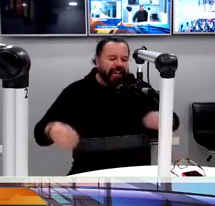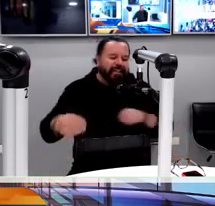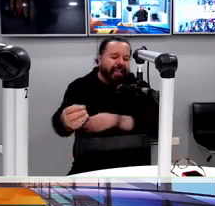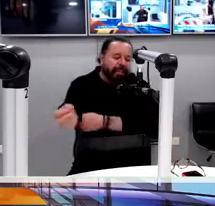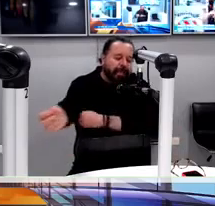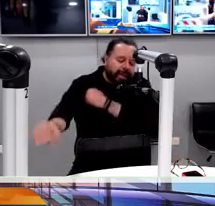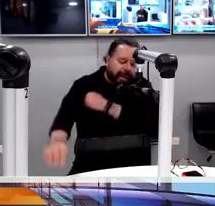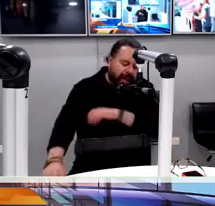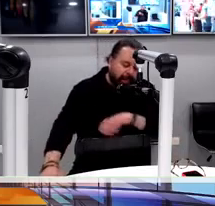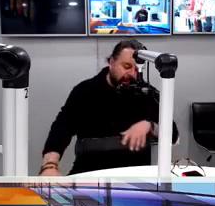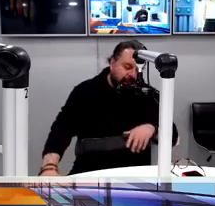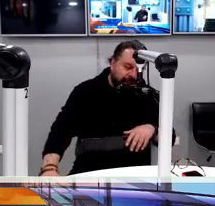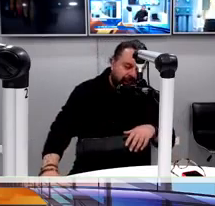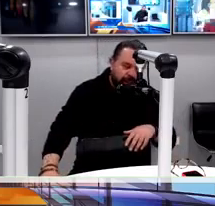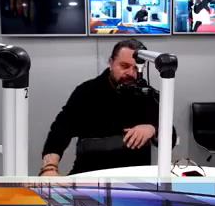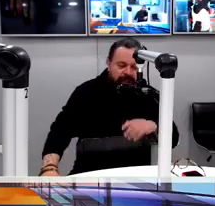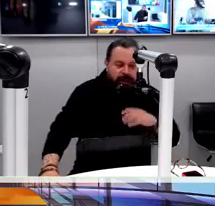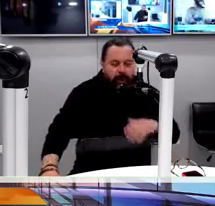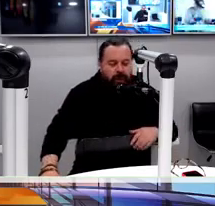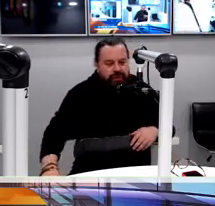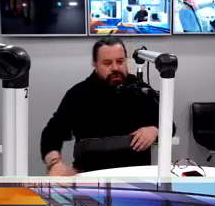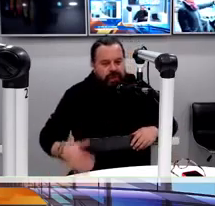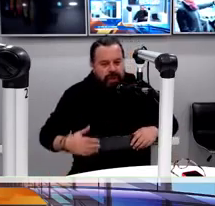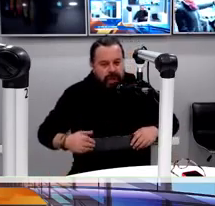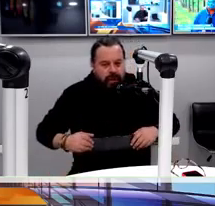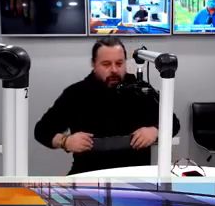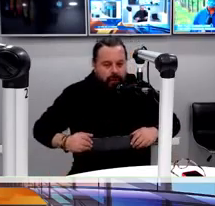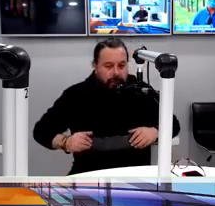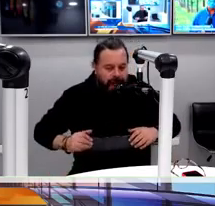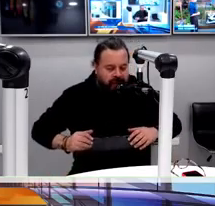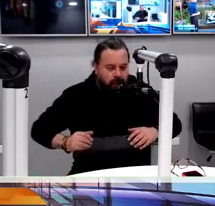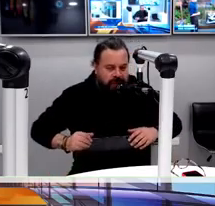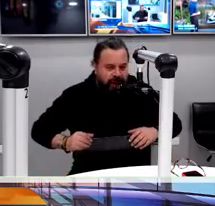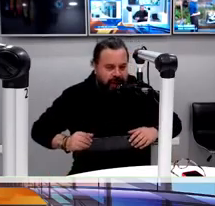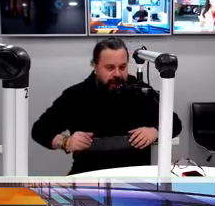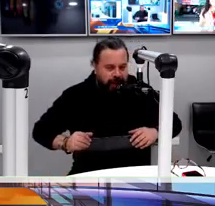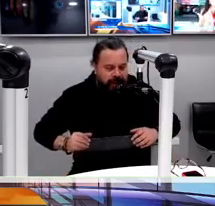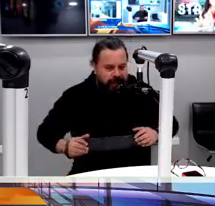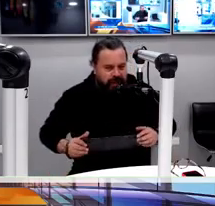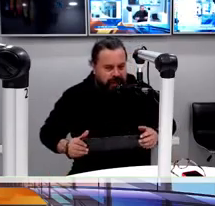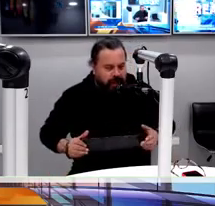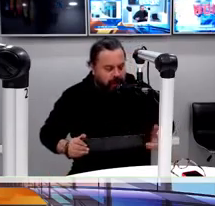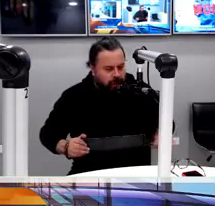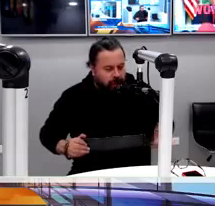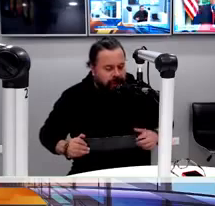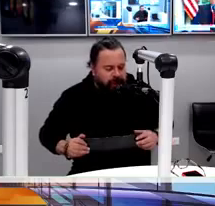Mañana, 7:30 de la mañana, los dejamos con Máximo Escalera.